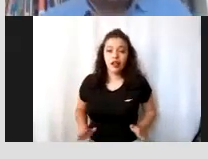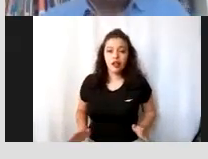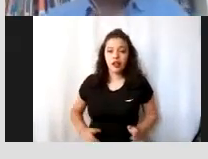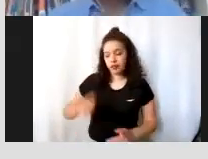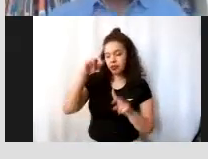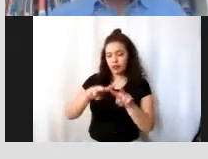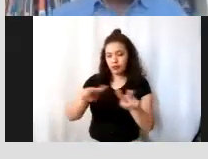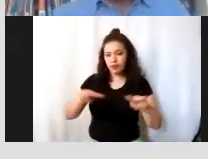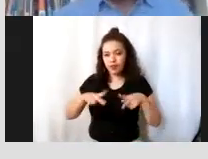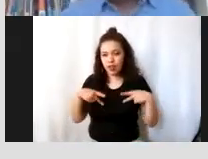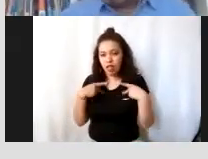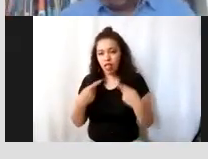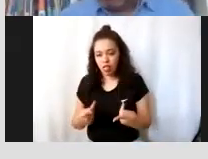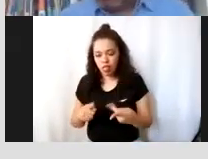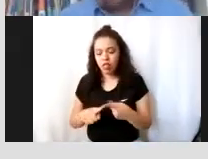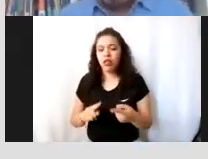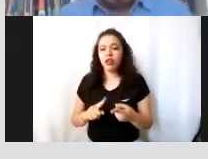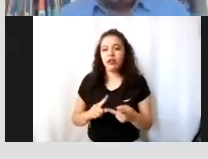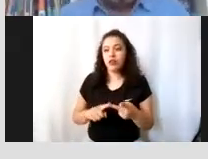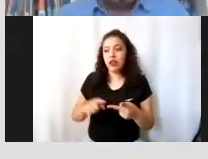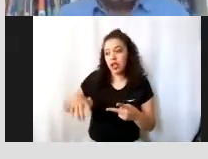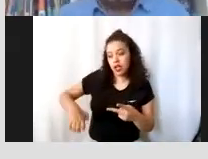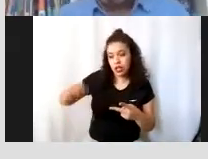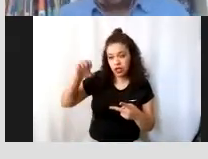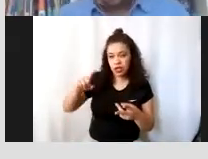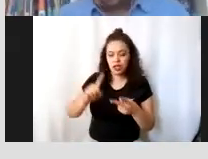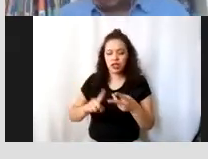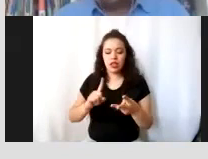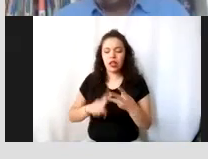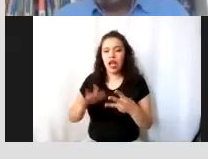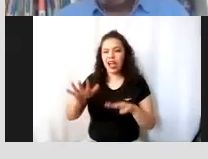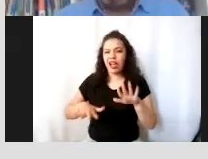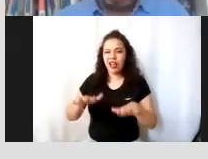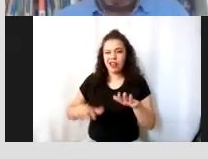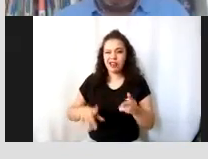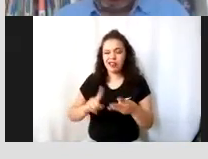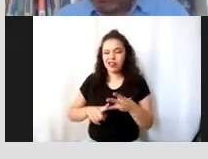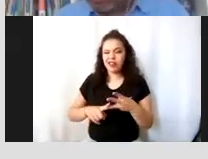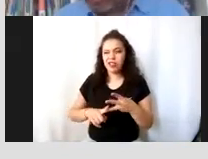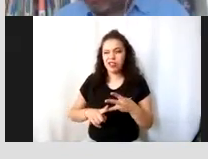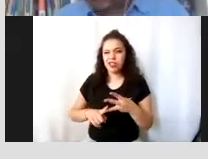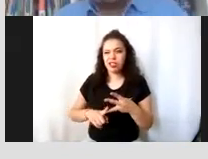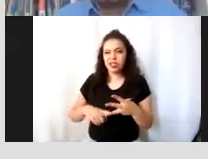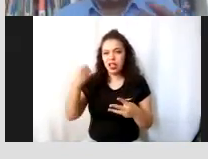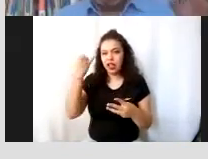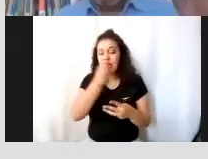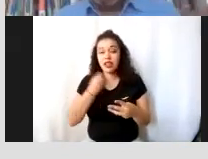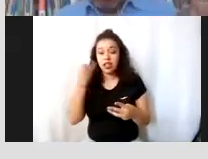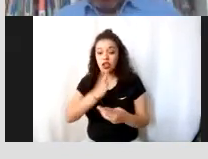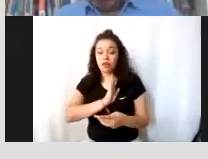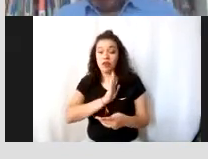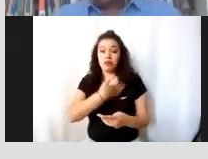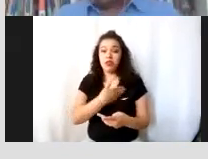vulnerabilidad como en ocasiones de edad, en ocasiones comparten el hecho de que no dominan bien el castellano, sino que